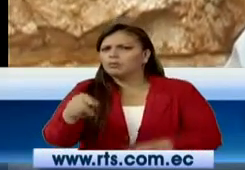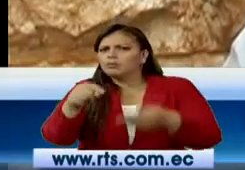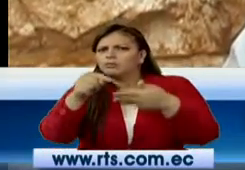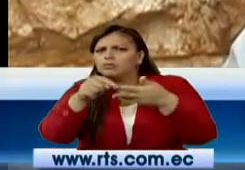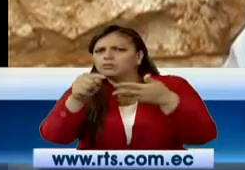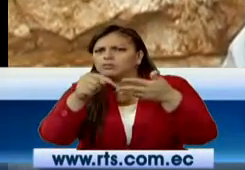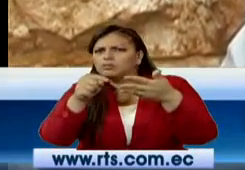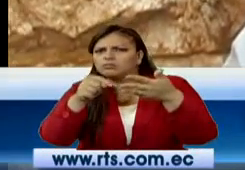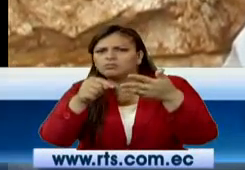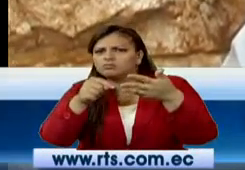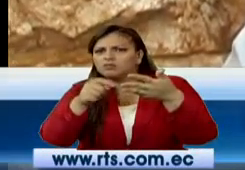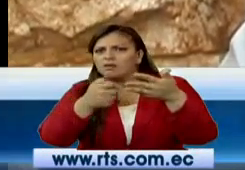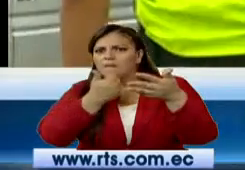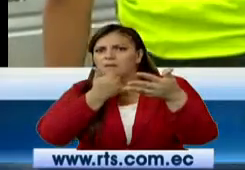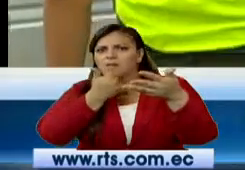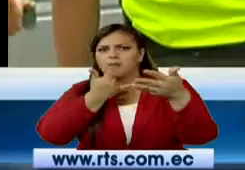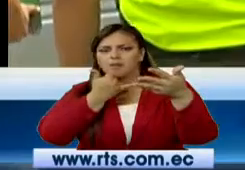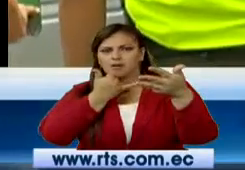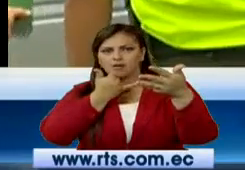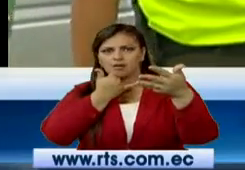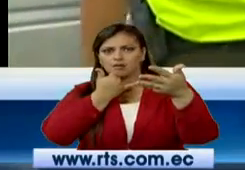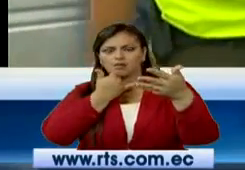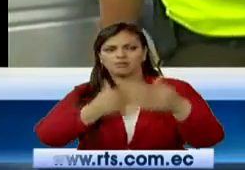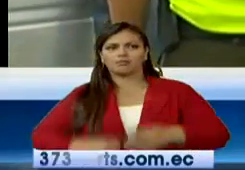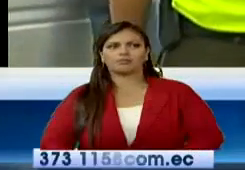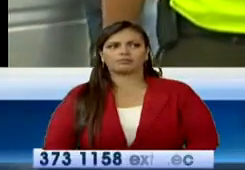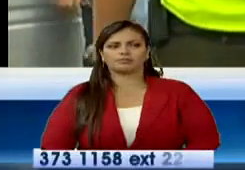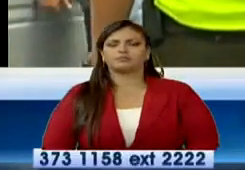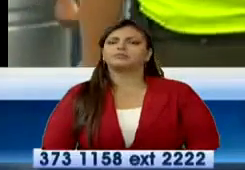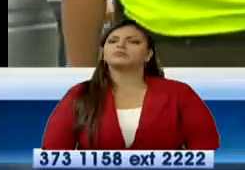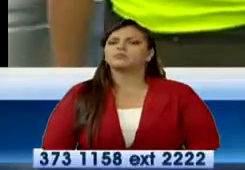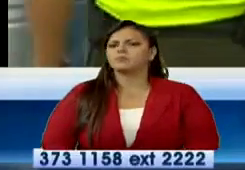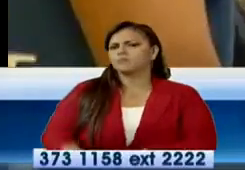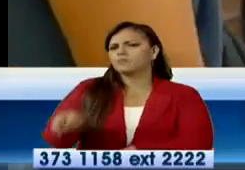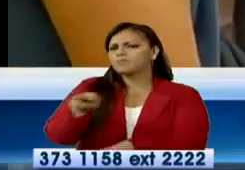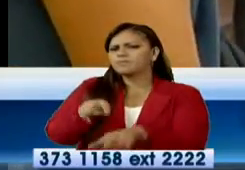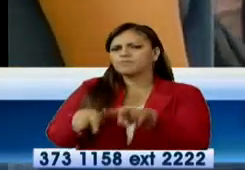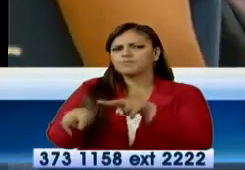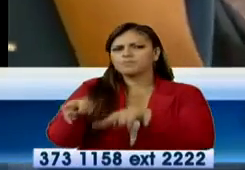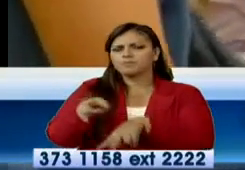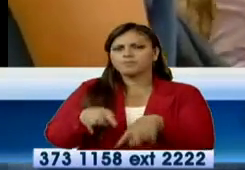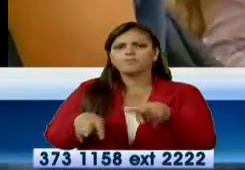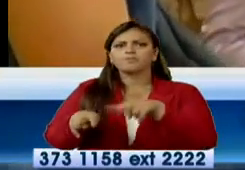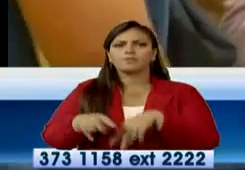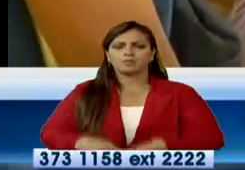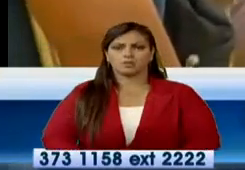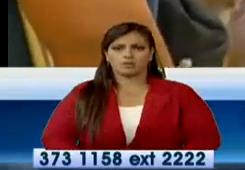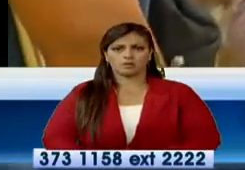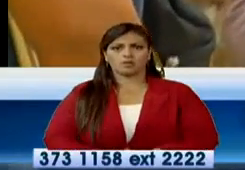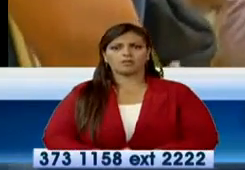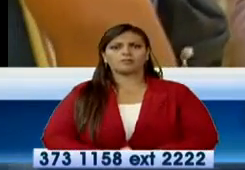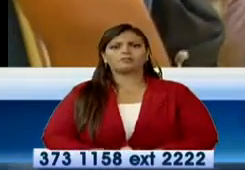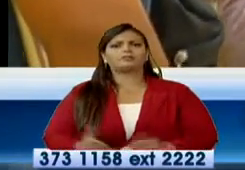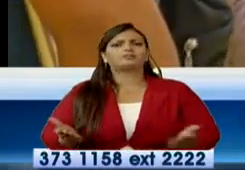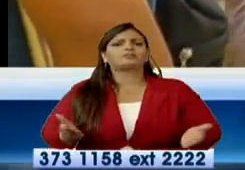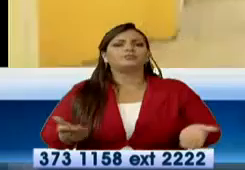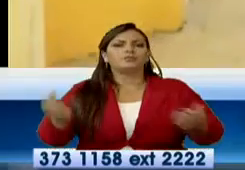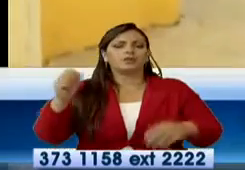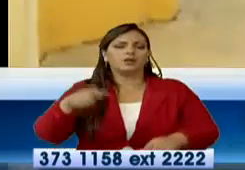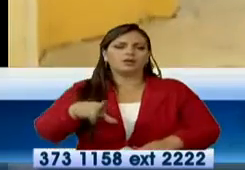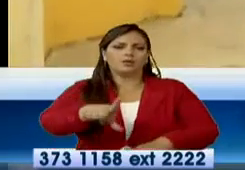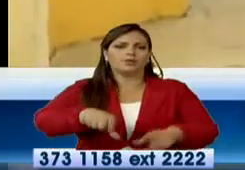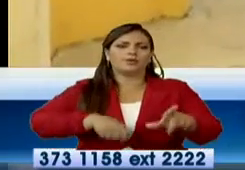establecido para que continúe laborando. Los delegados verificaron la novedad denunciada por varios habitantes de Sauces 9,